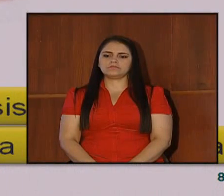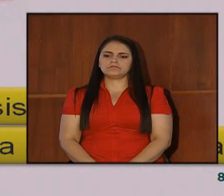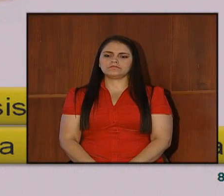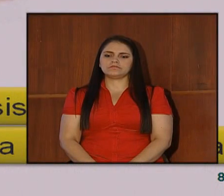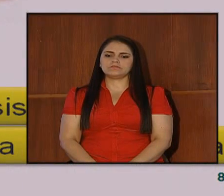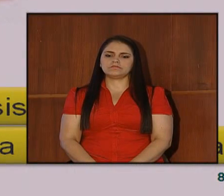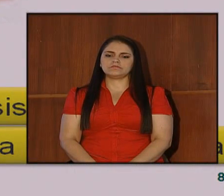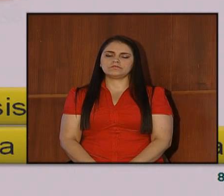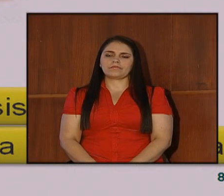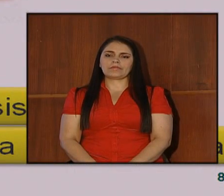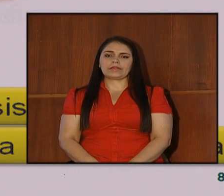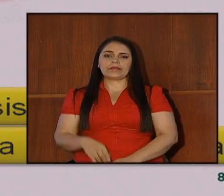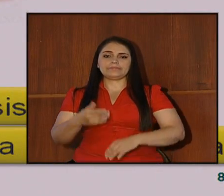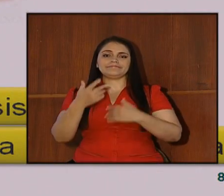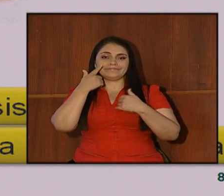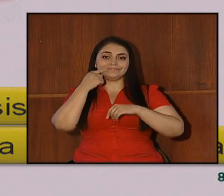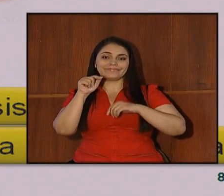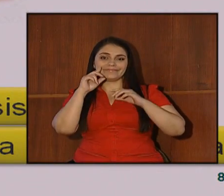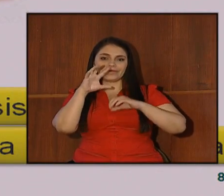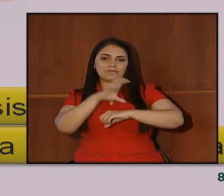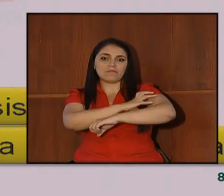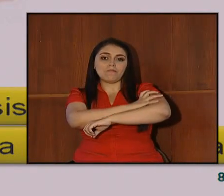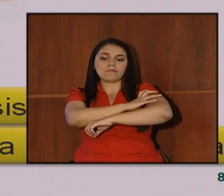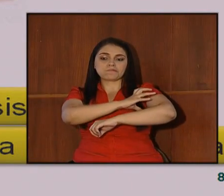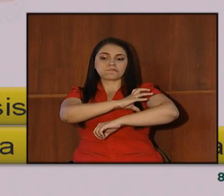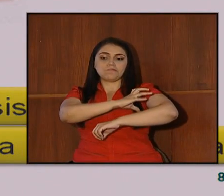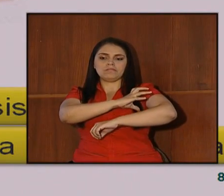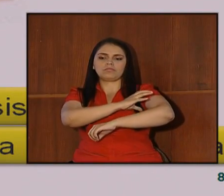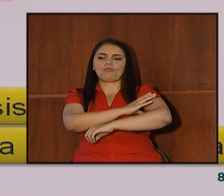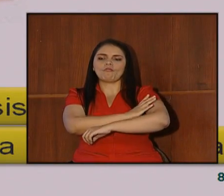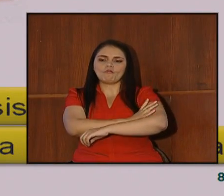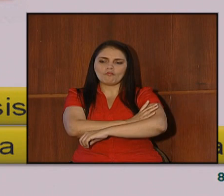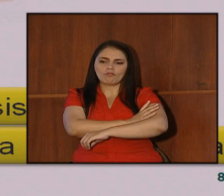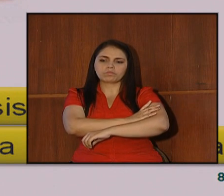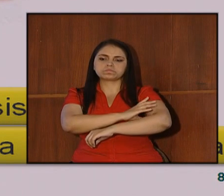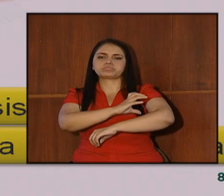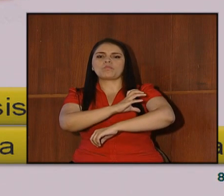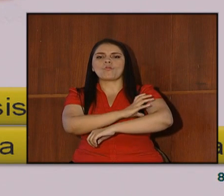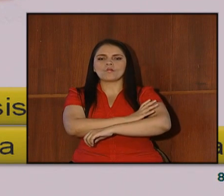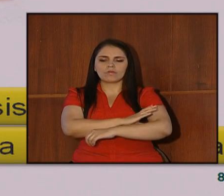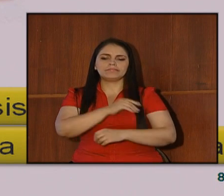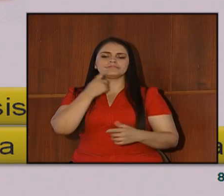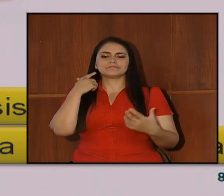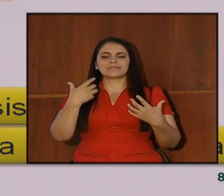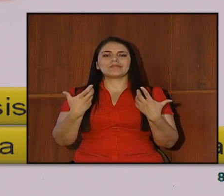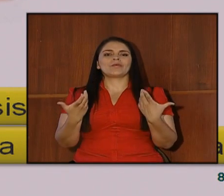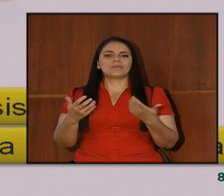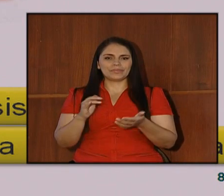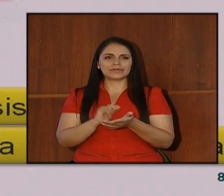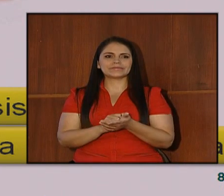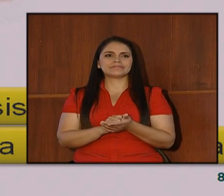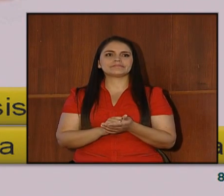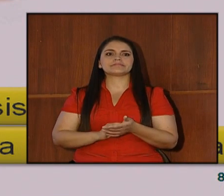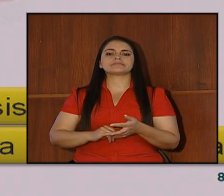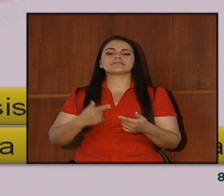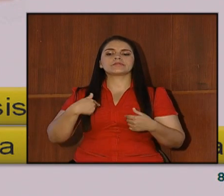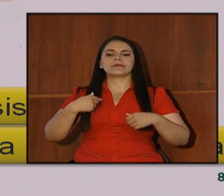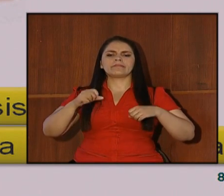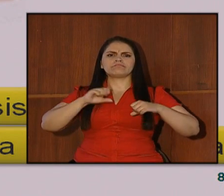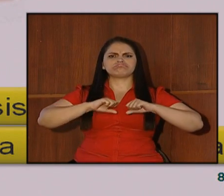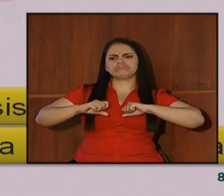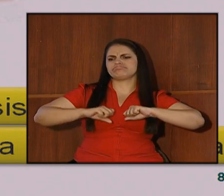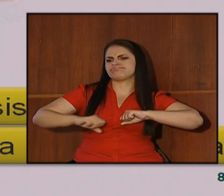¿O no se nota? Bueno, aquí vamos a ver que el área muscular, cuando un paciente está activo,